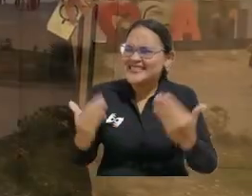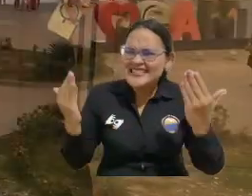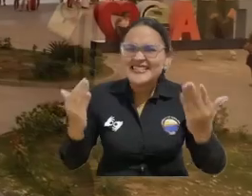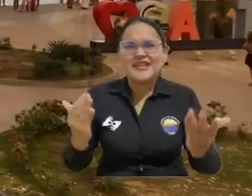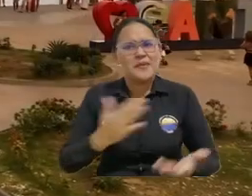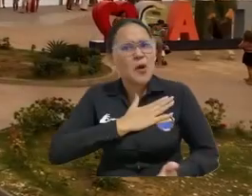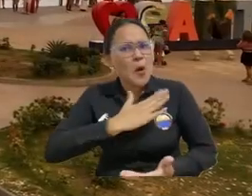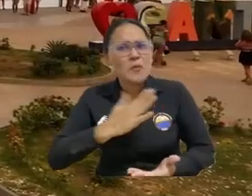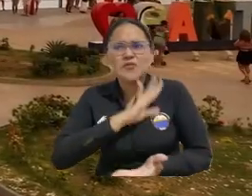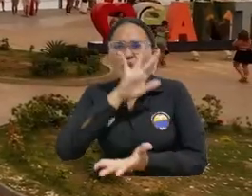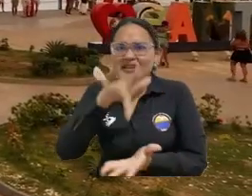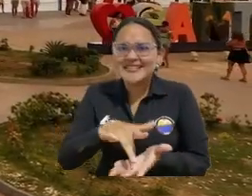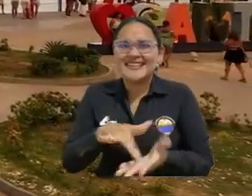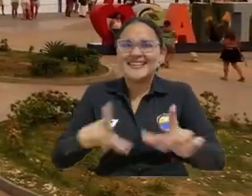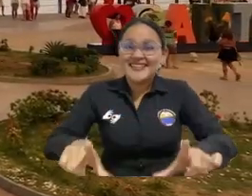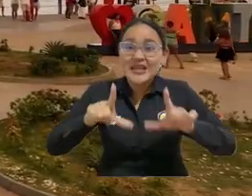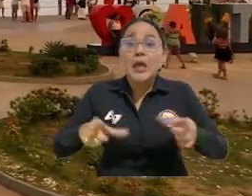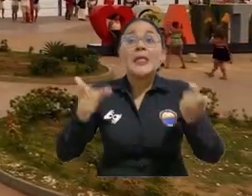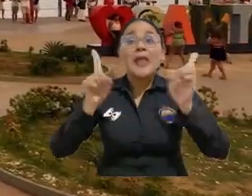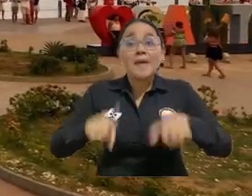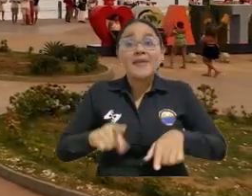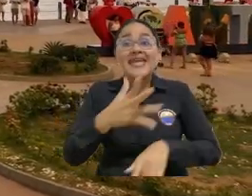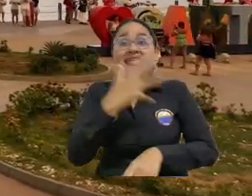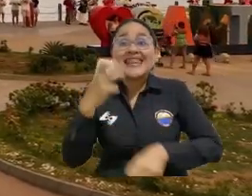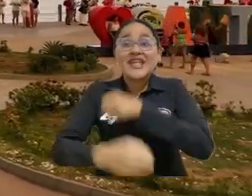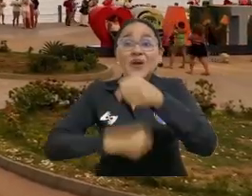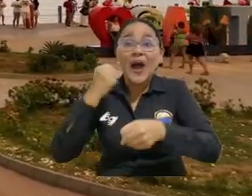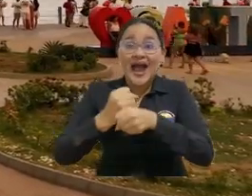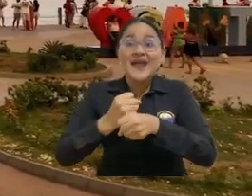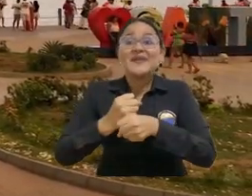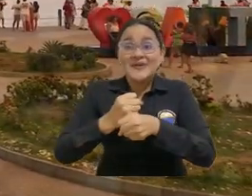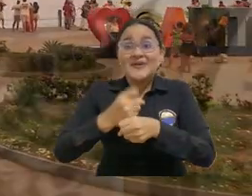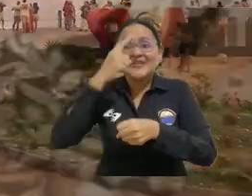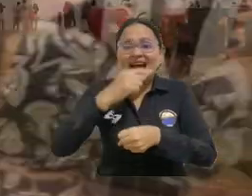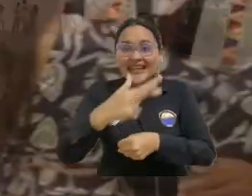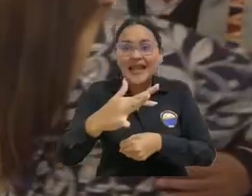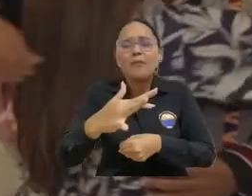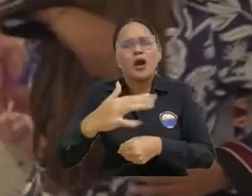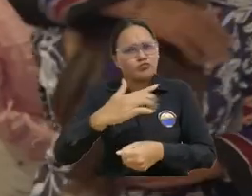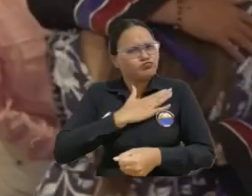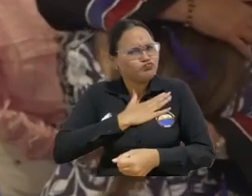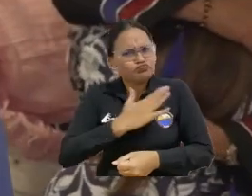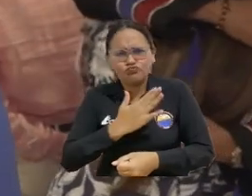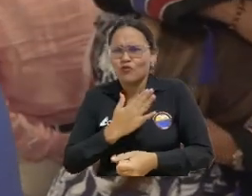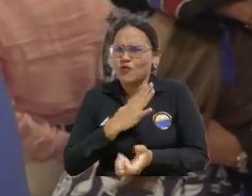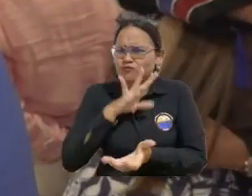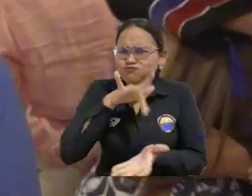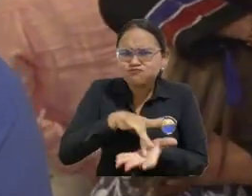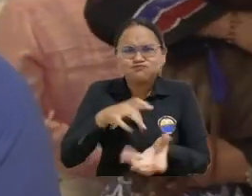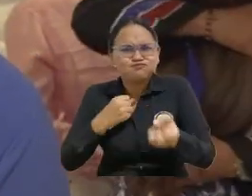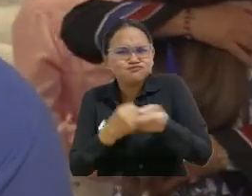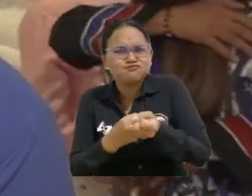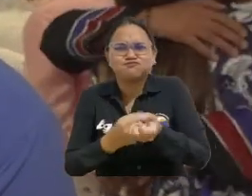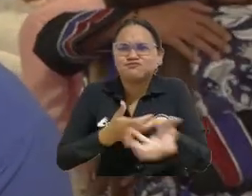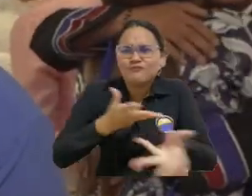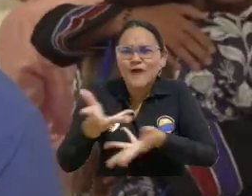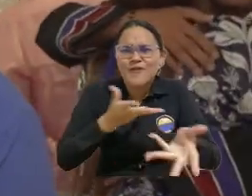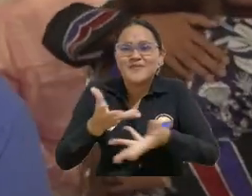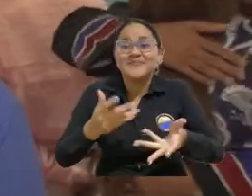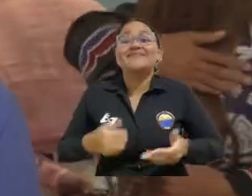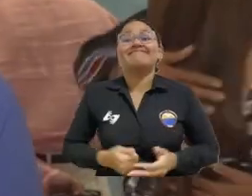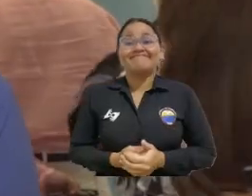en los procesos proyectados para la celebración de los 500 años de Santa Marta. Agradecerle a la universidad, que siempre han sido unos